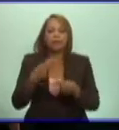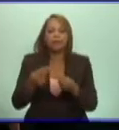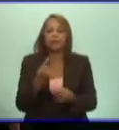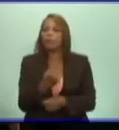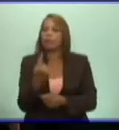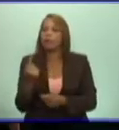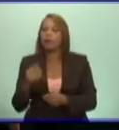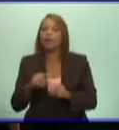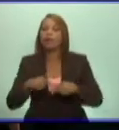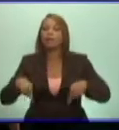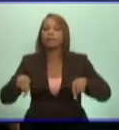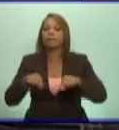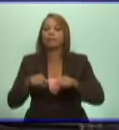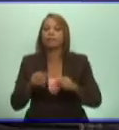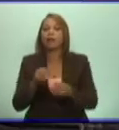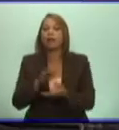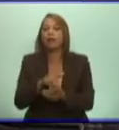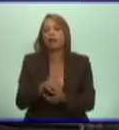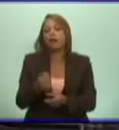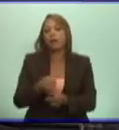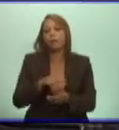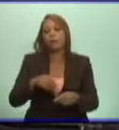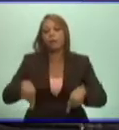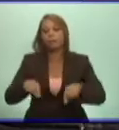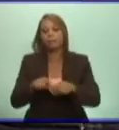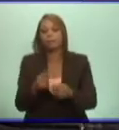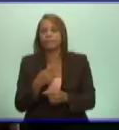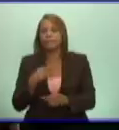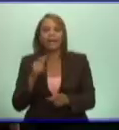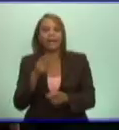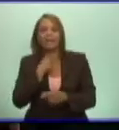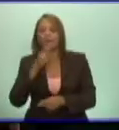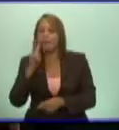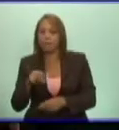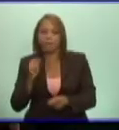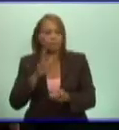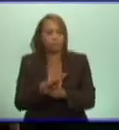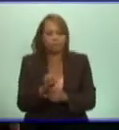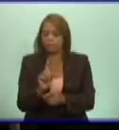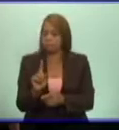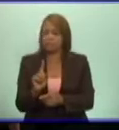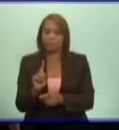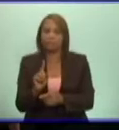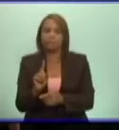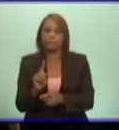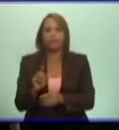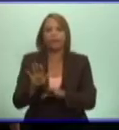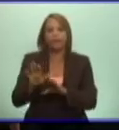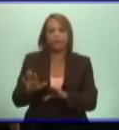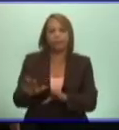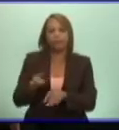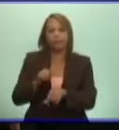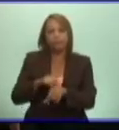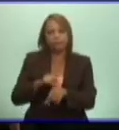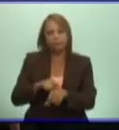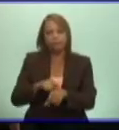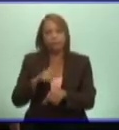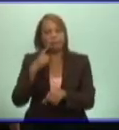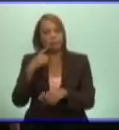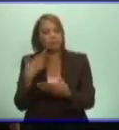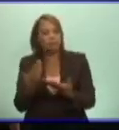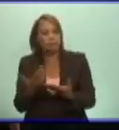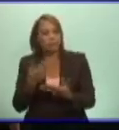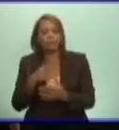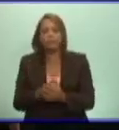evaluar al escolar. No podemos evaluar en cuanto entremos. Se impone el conocer la realidad de cada escolar. Y con